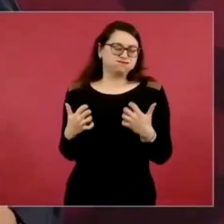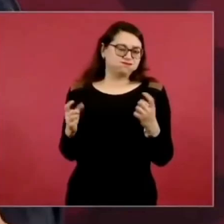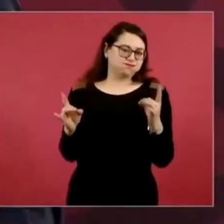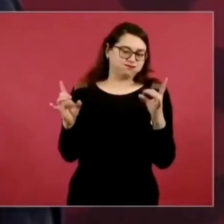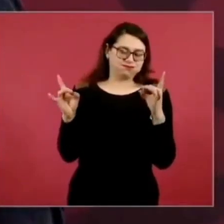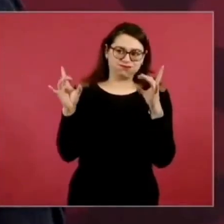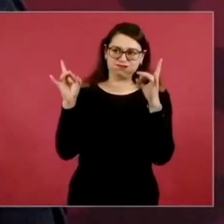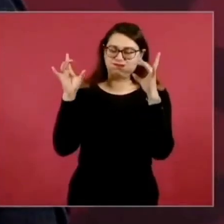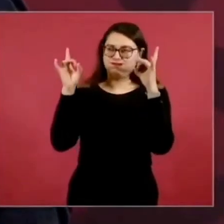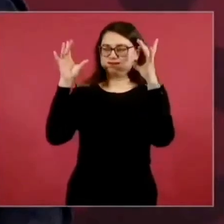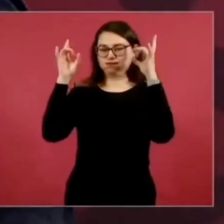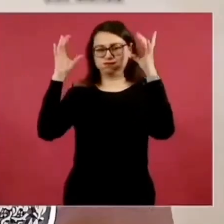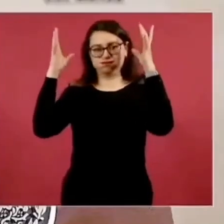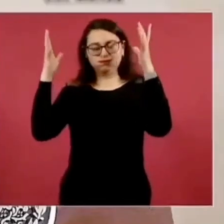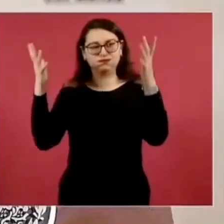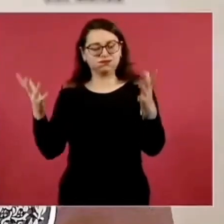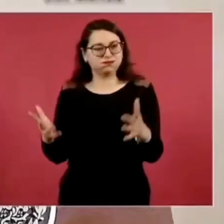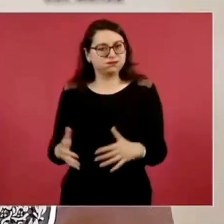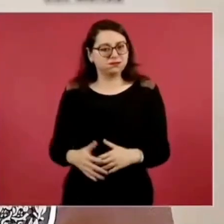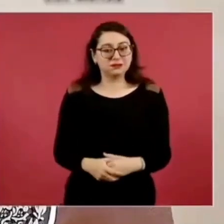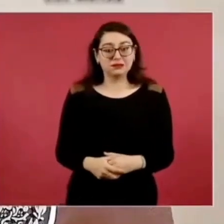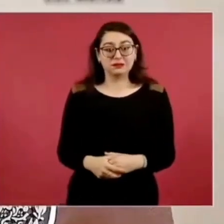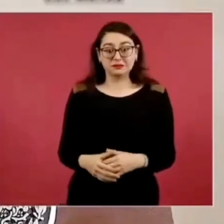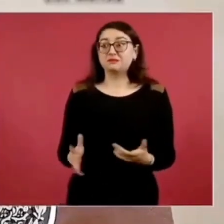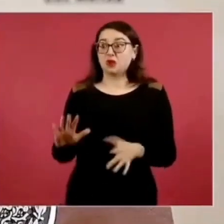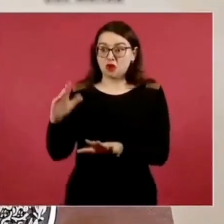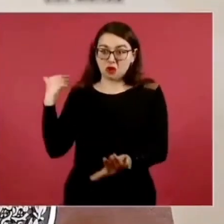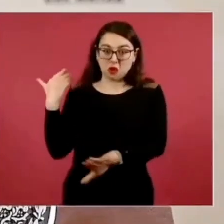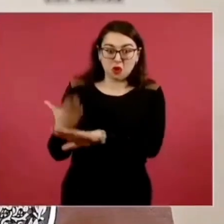protestas y hubo represión a maestros.